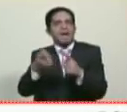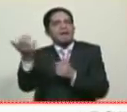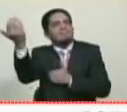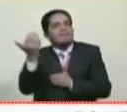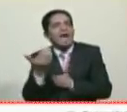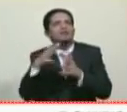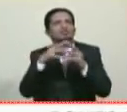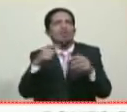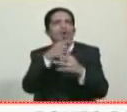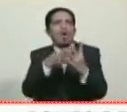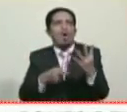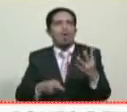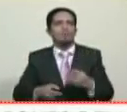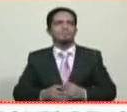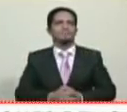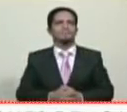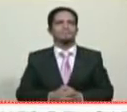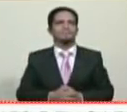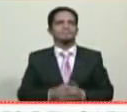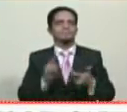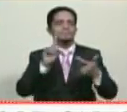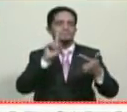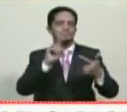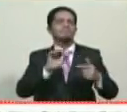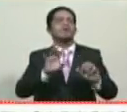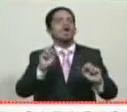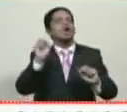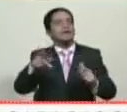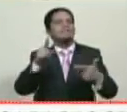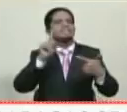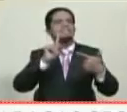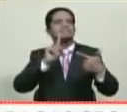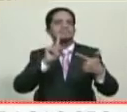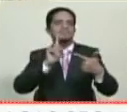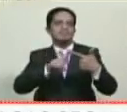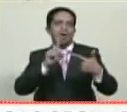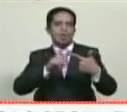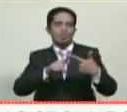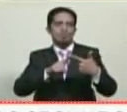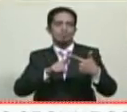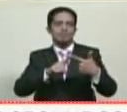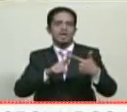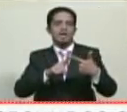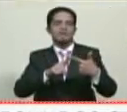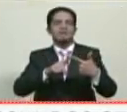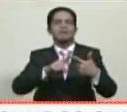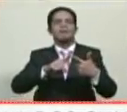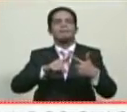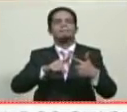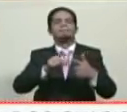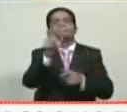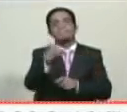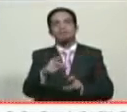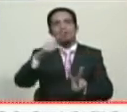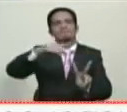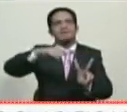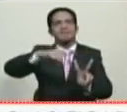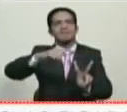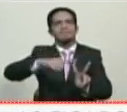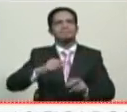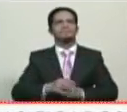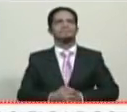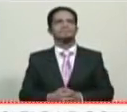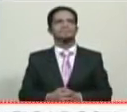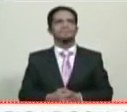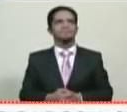material. Ok. La segunda y última pregunta la realiza María Jiménez por BTV. Sí, muy buenas